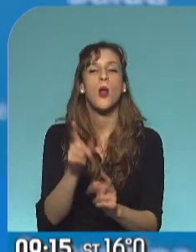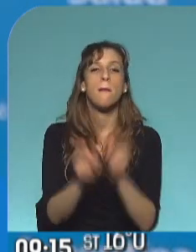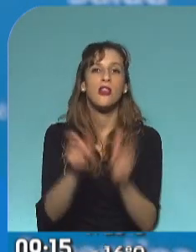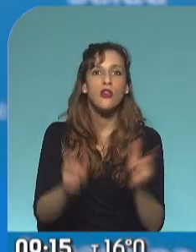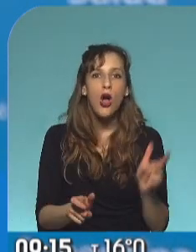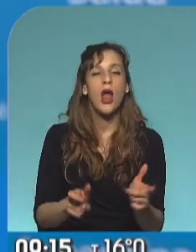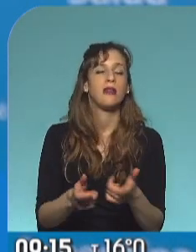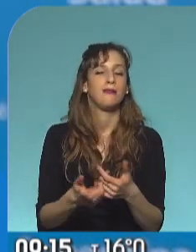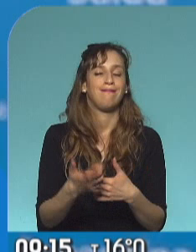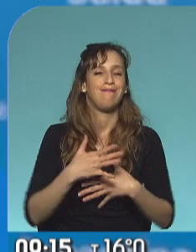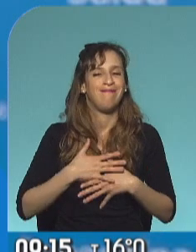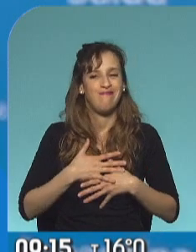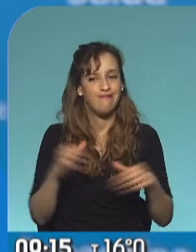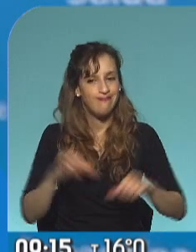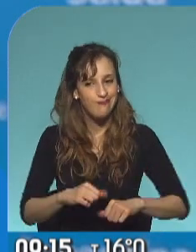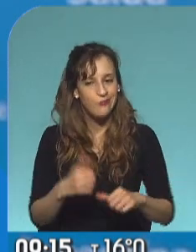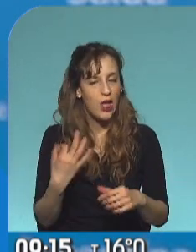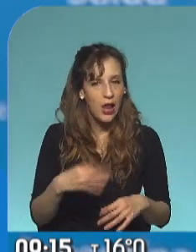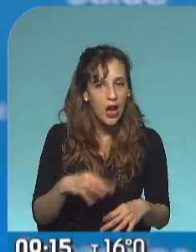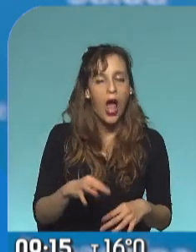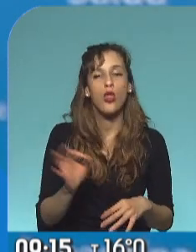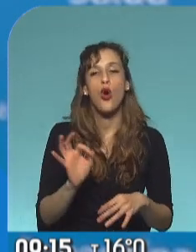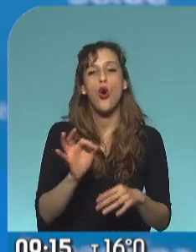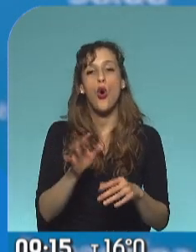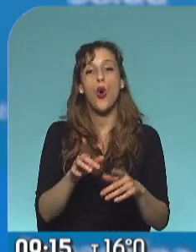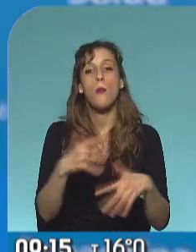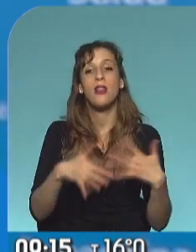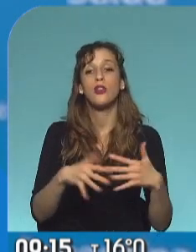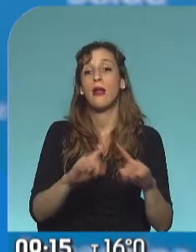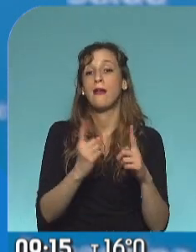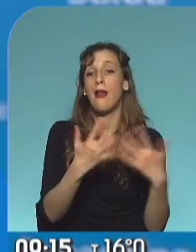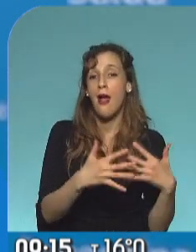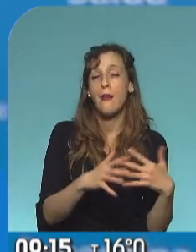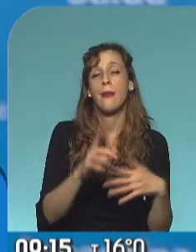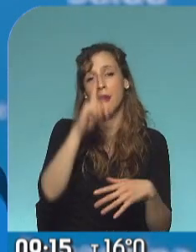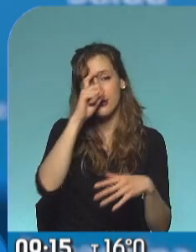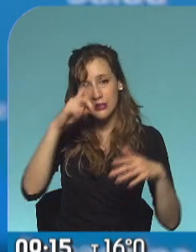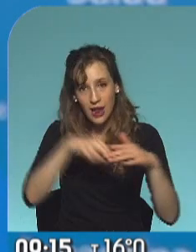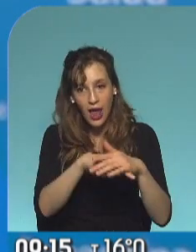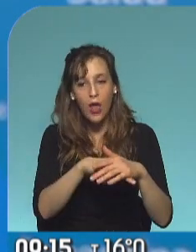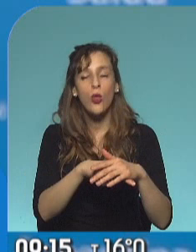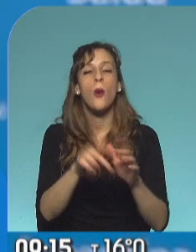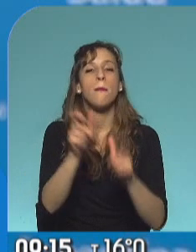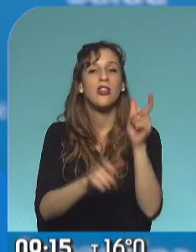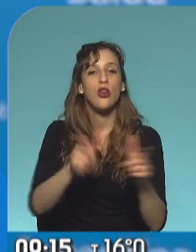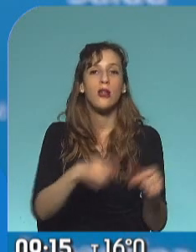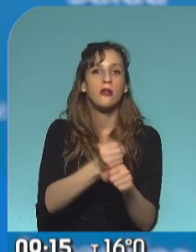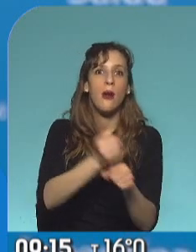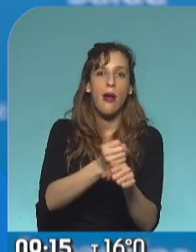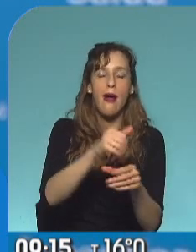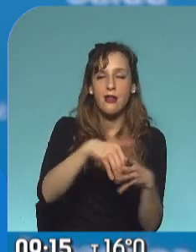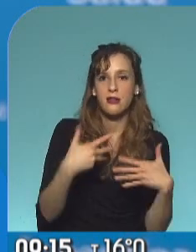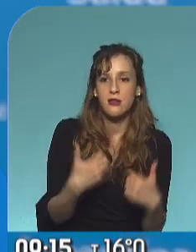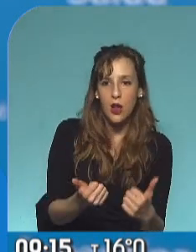es de de moderado a grave las personas gestantes las personas internadas los trabajadores de salud de las